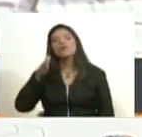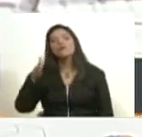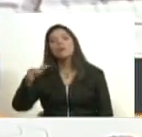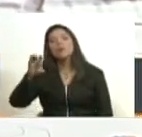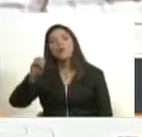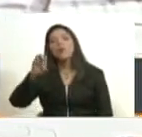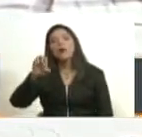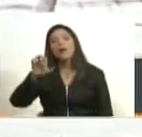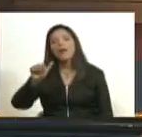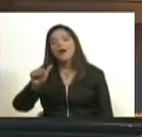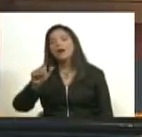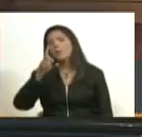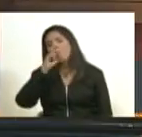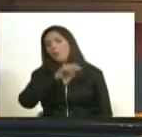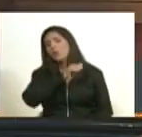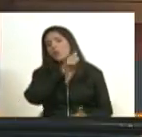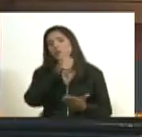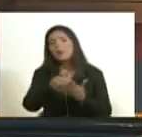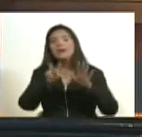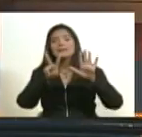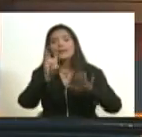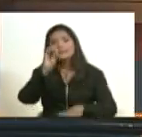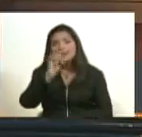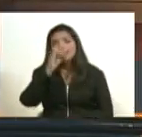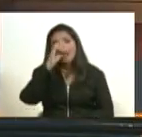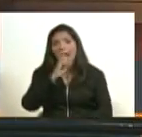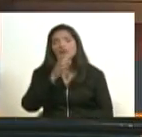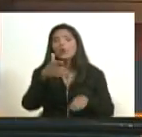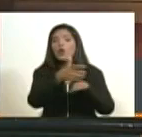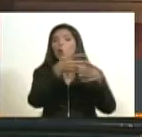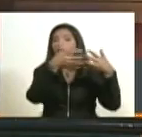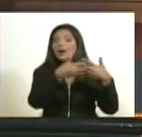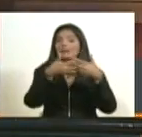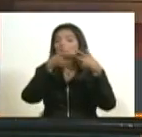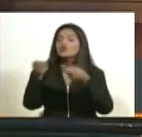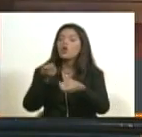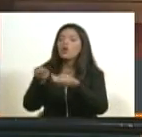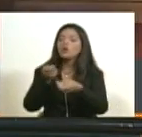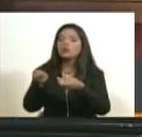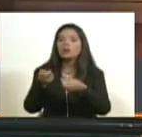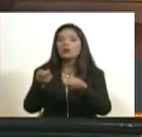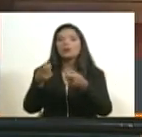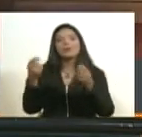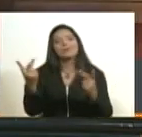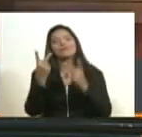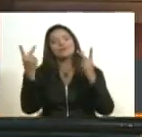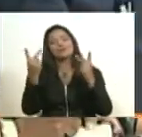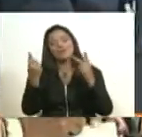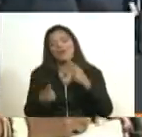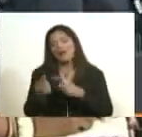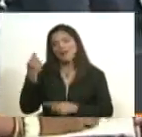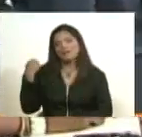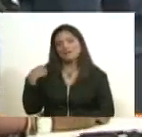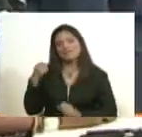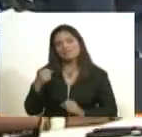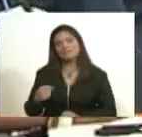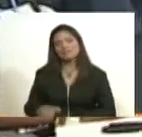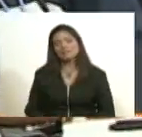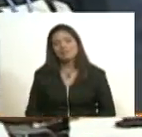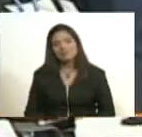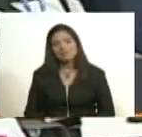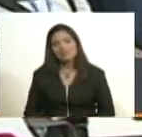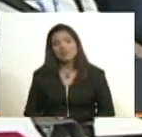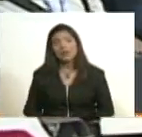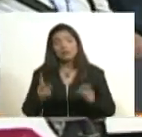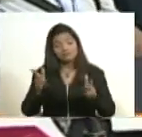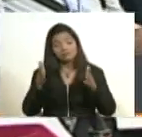escenario que ha gobernado durante 70 años los Estados Unidos de Norteamérica, y obtenemos la victoria que obtuvimos ayer? Obtenemos la